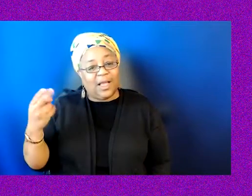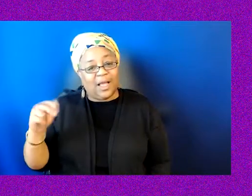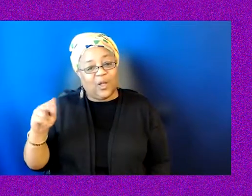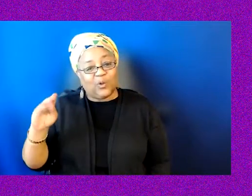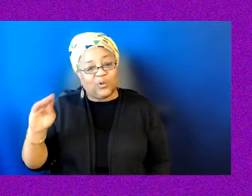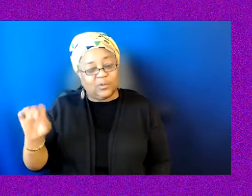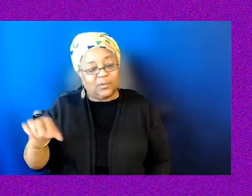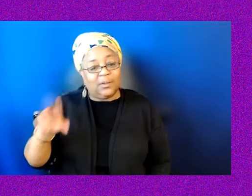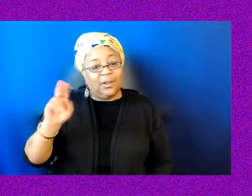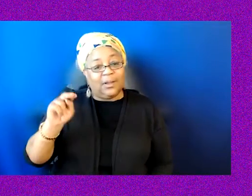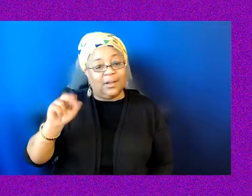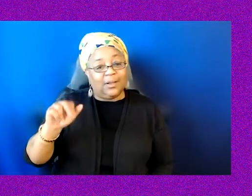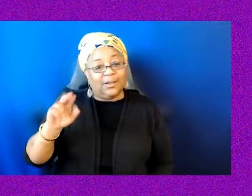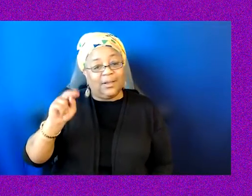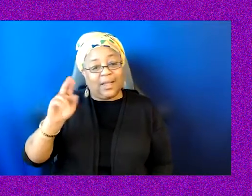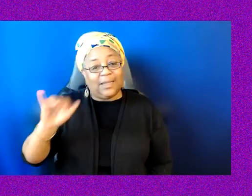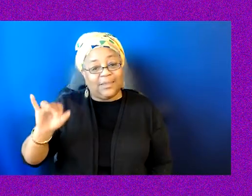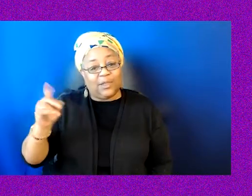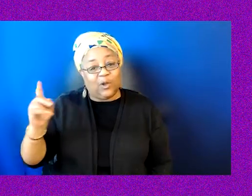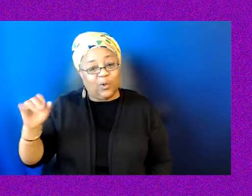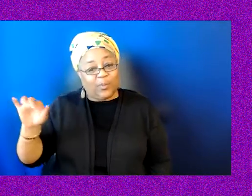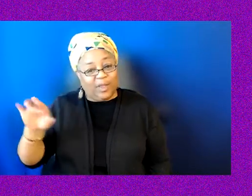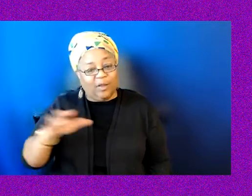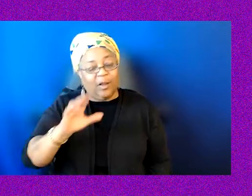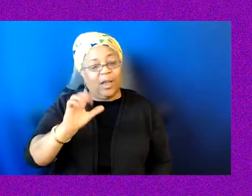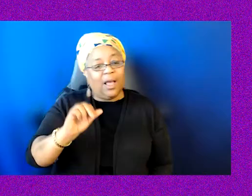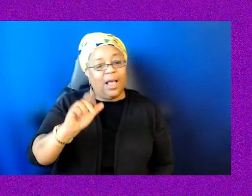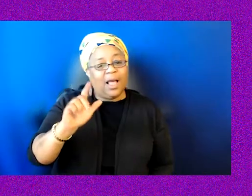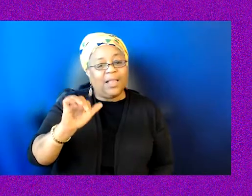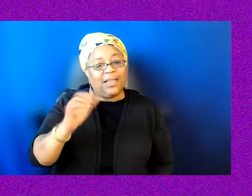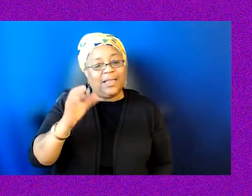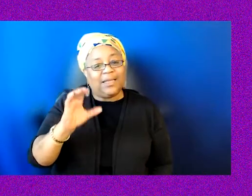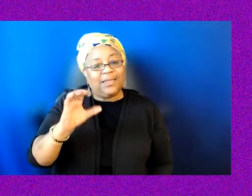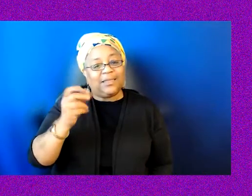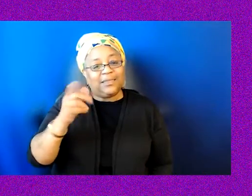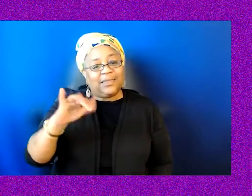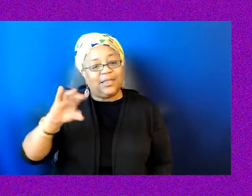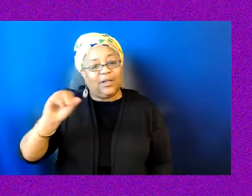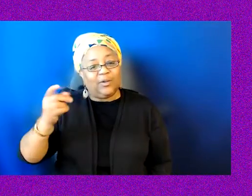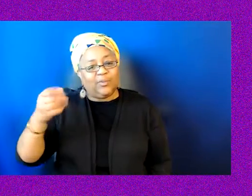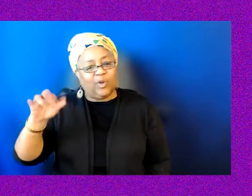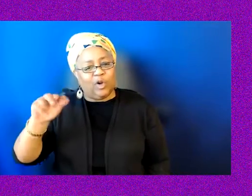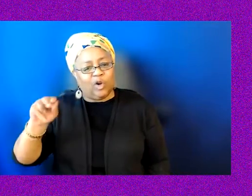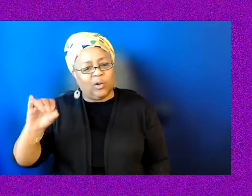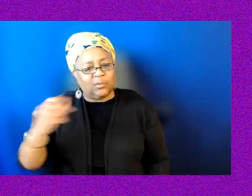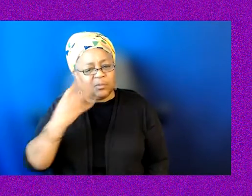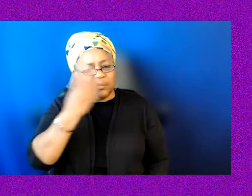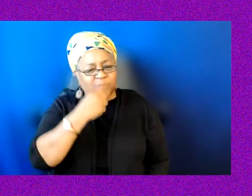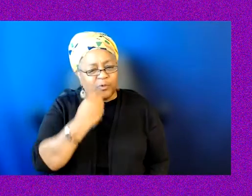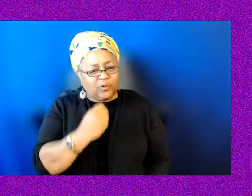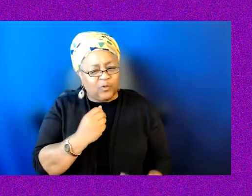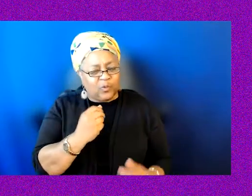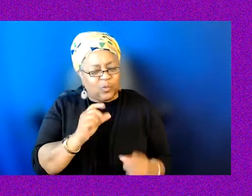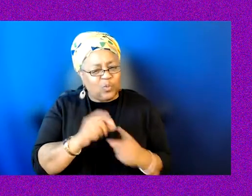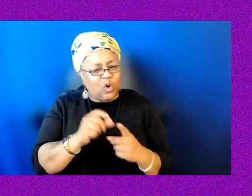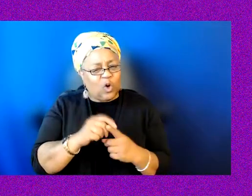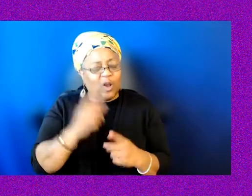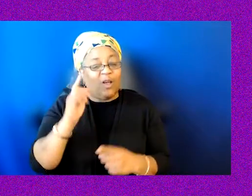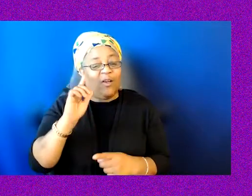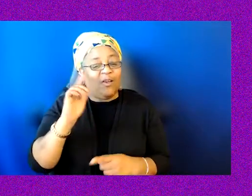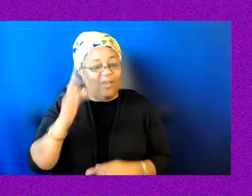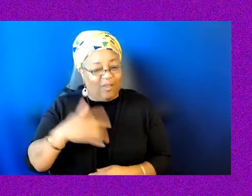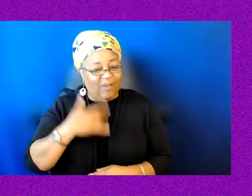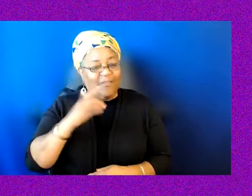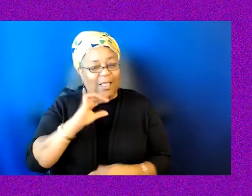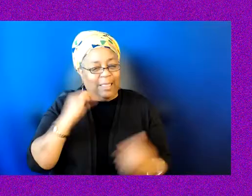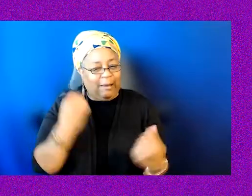House. Nan de comer y Alicia Burns. Palabras tan preciosas. Siente como un abrazo.